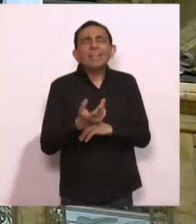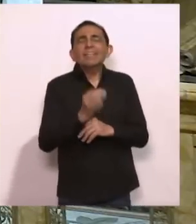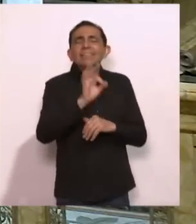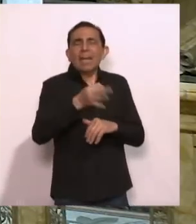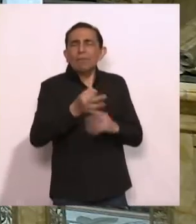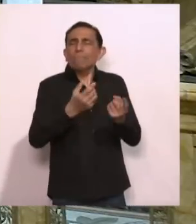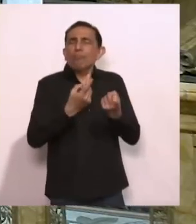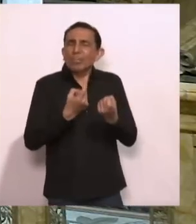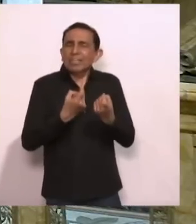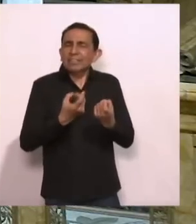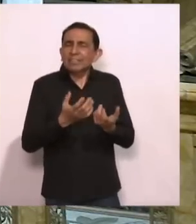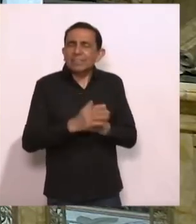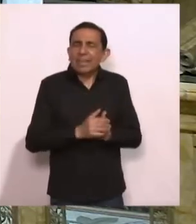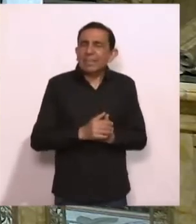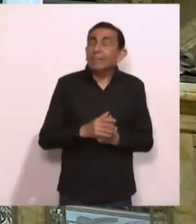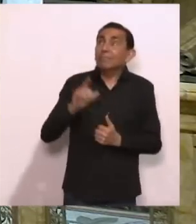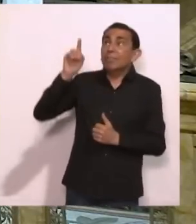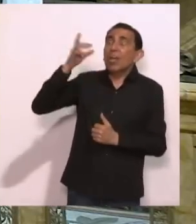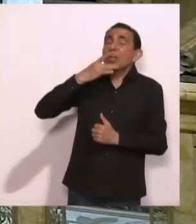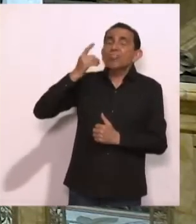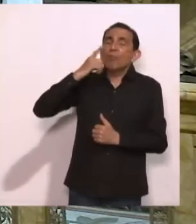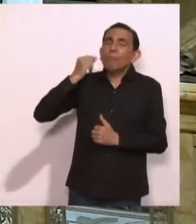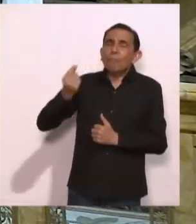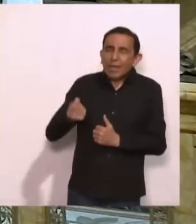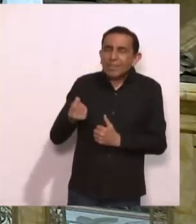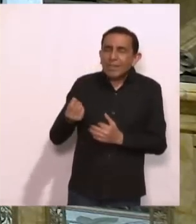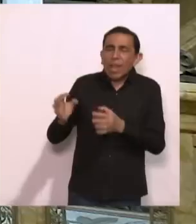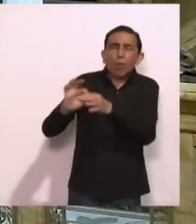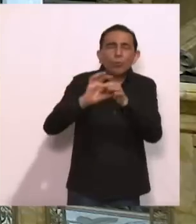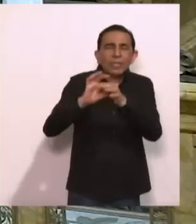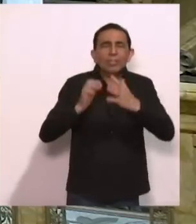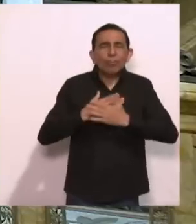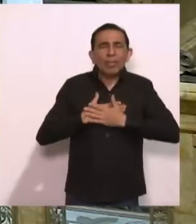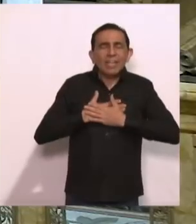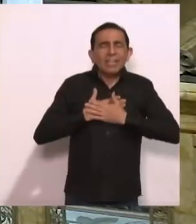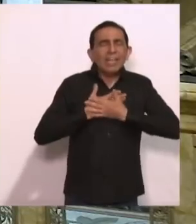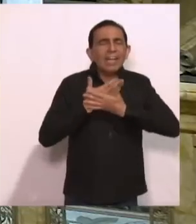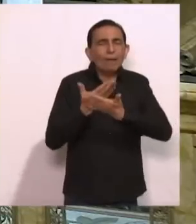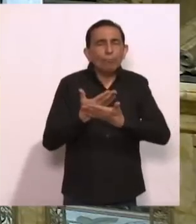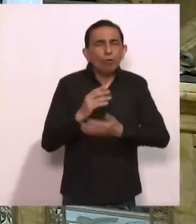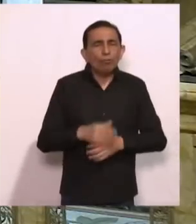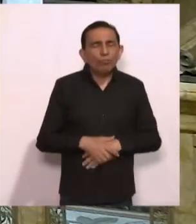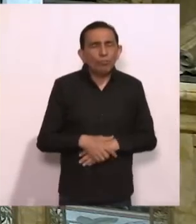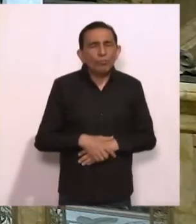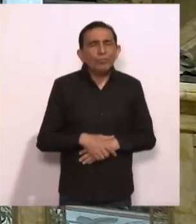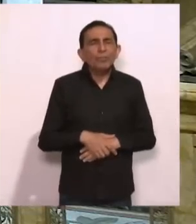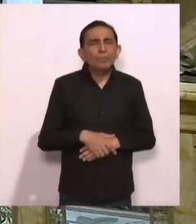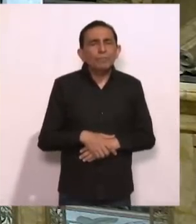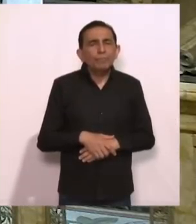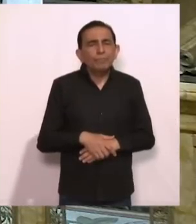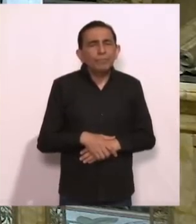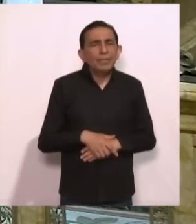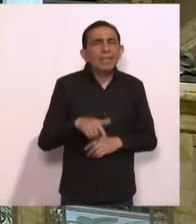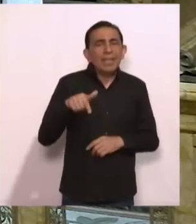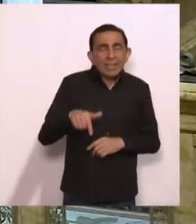juzgados. Seremos juzgados en el amor. Y eso se visualiza en